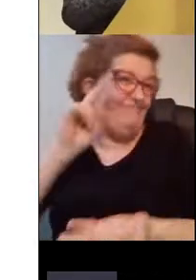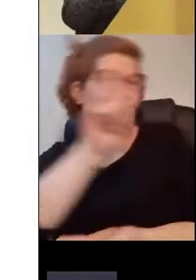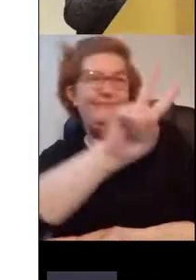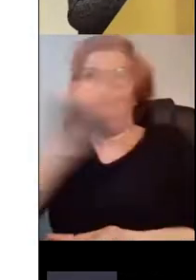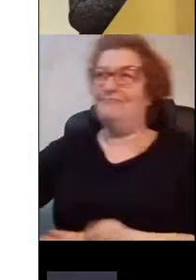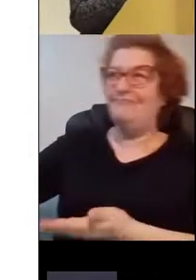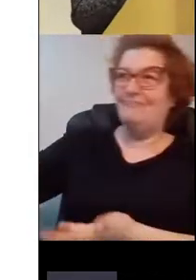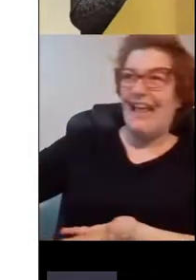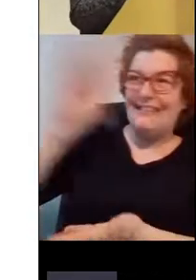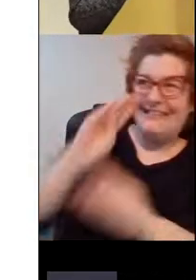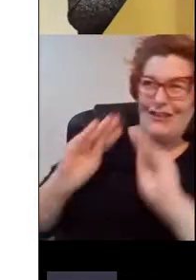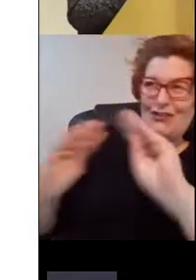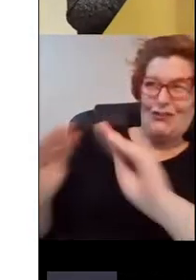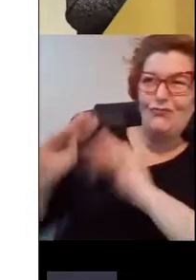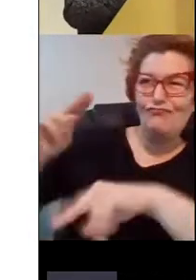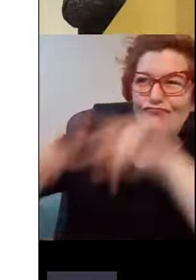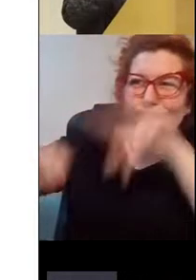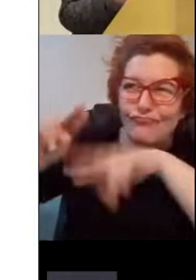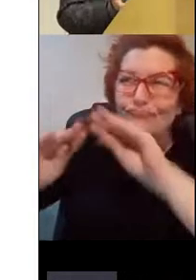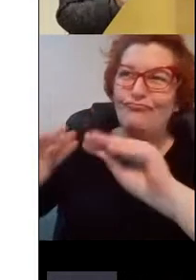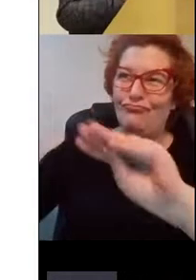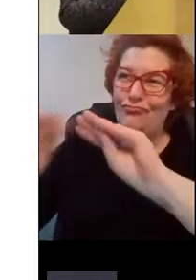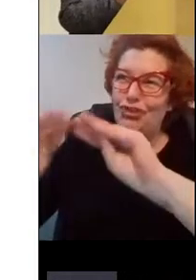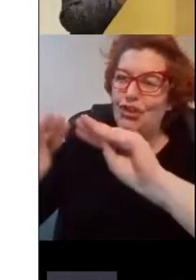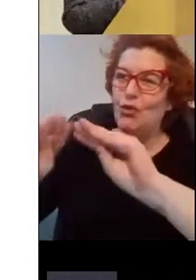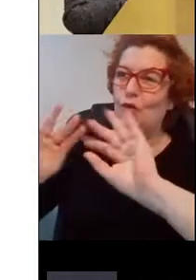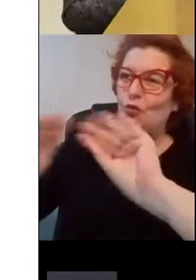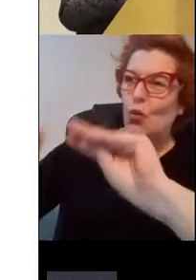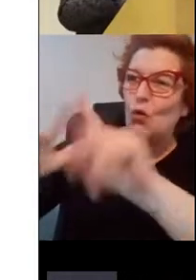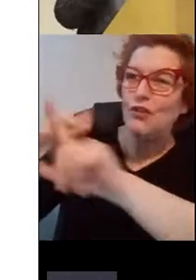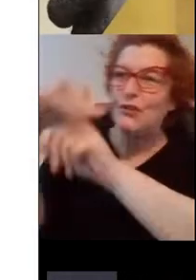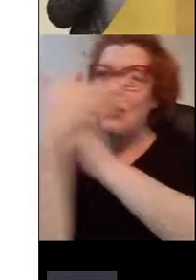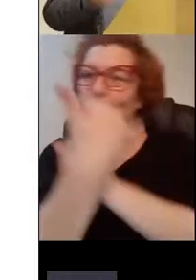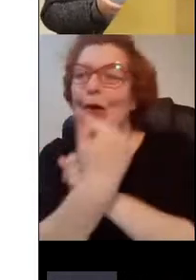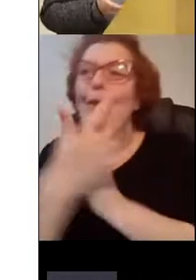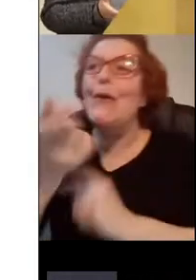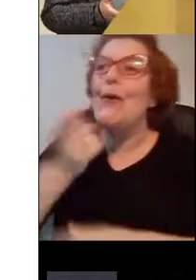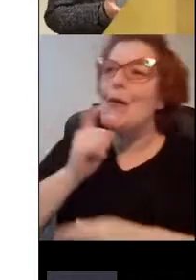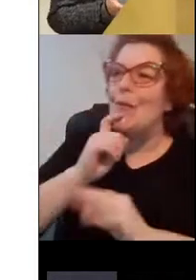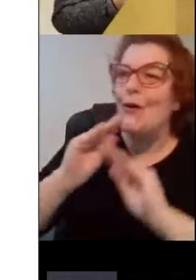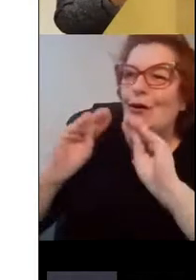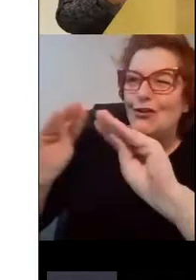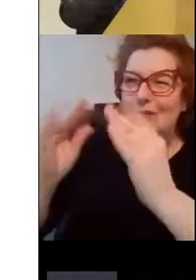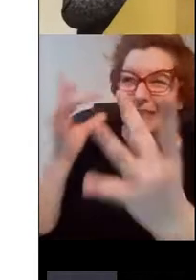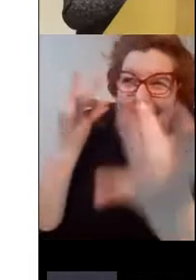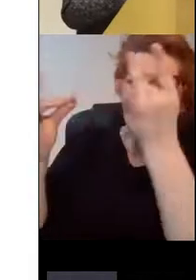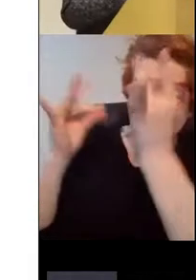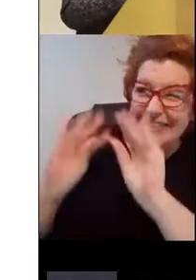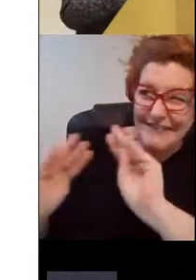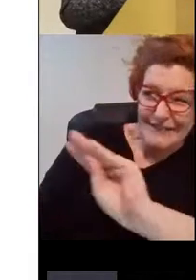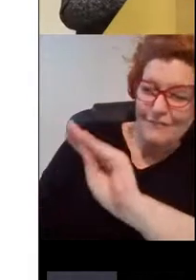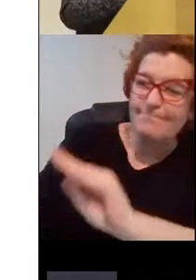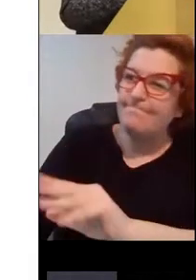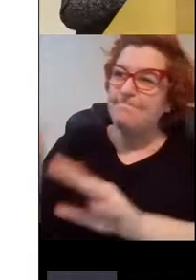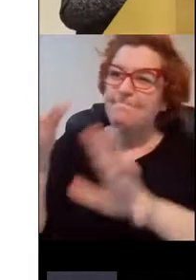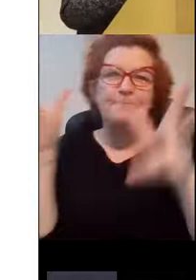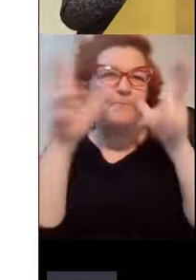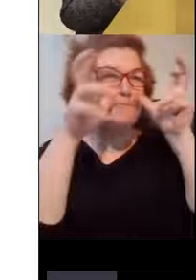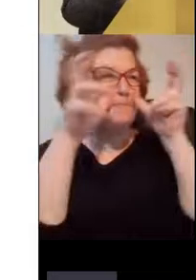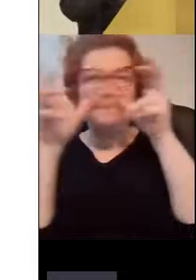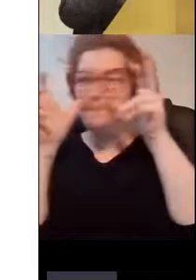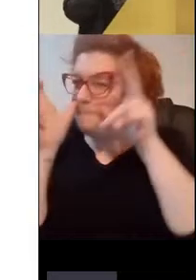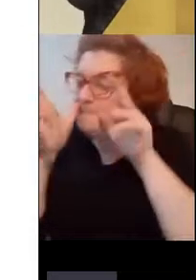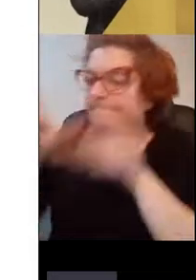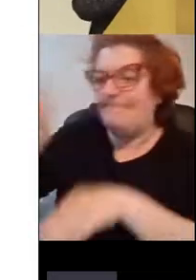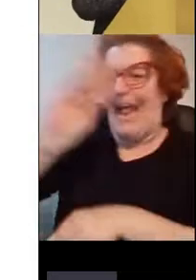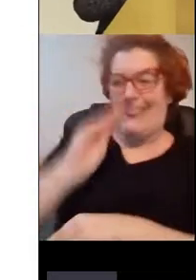son los condicionantes de ese lugar, cuáles son sus especificidades, y a